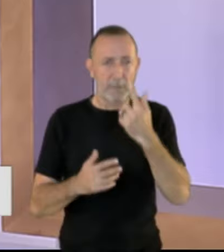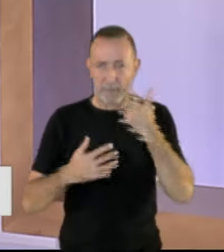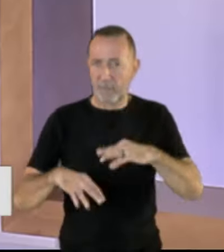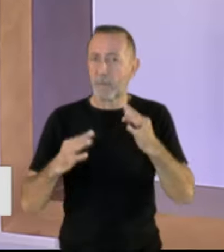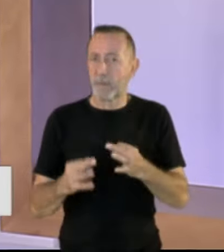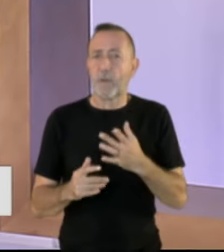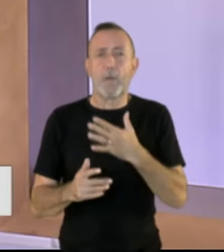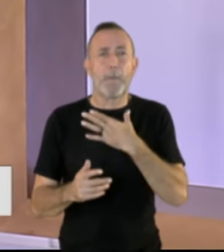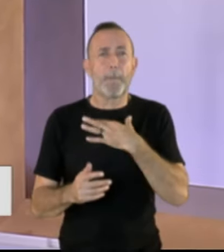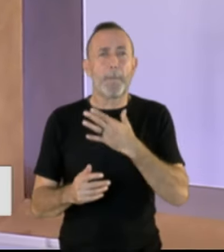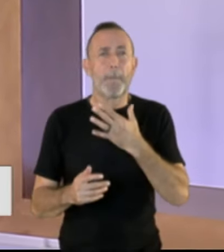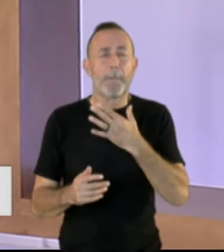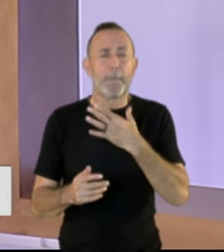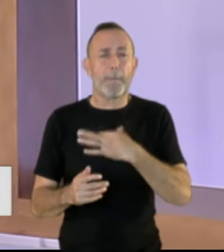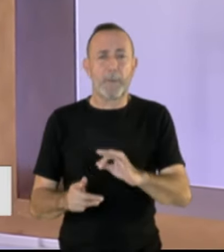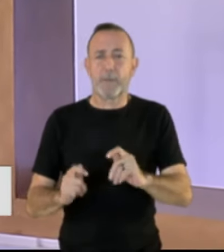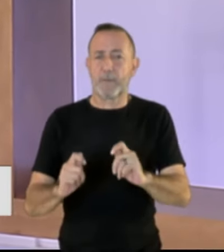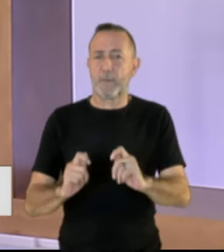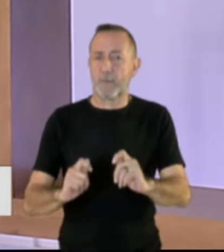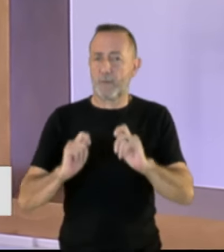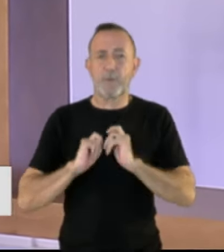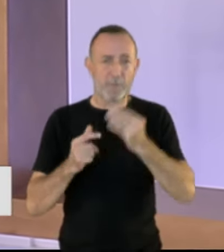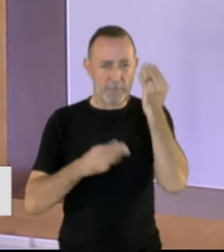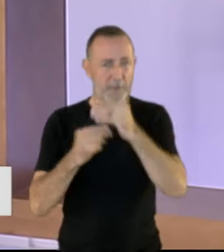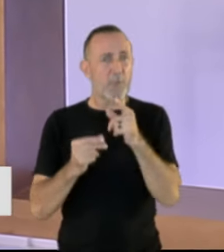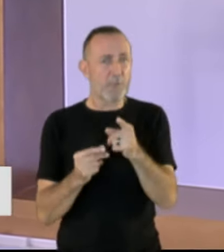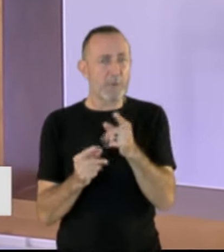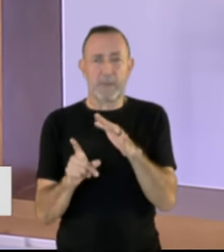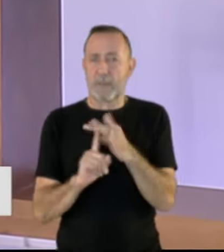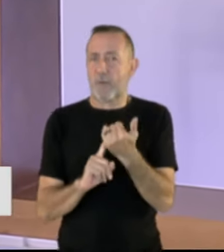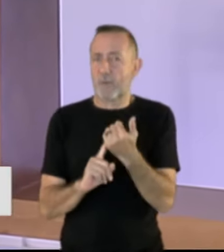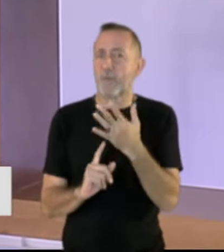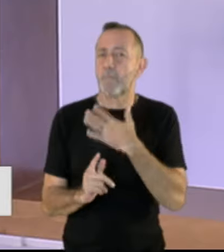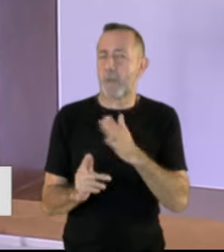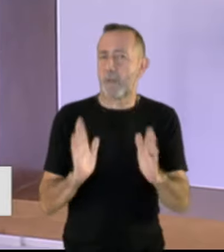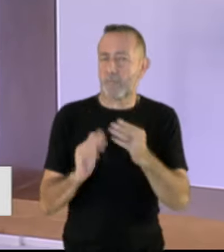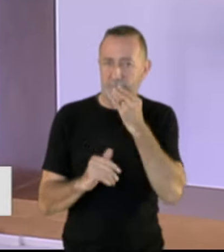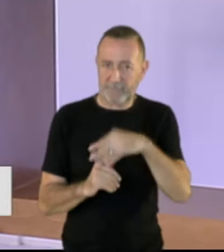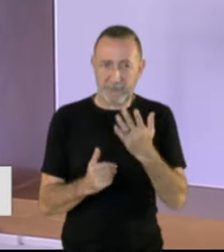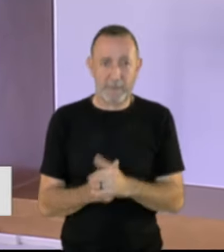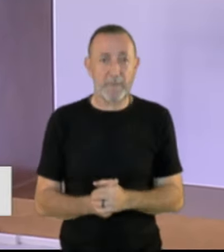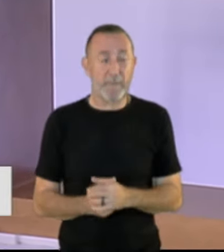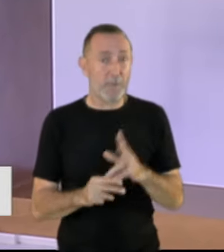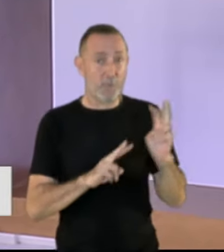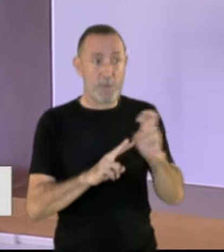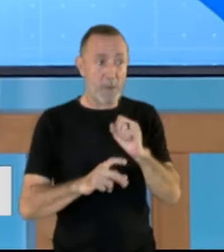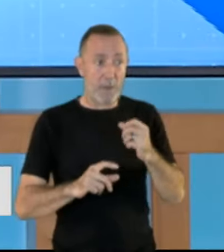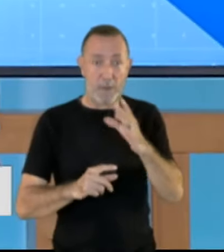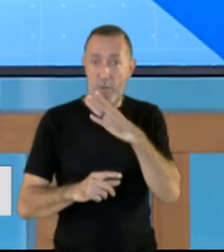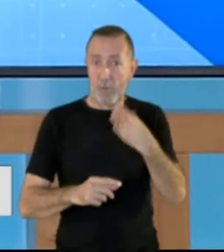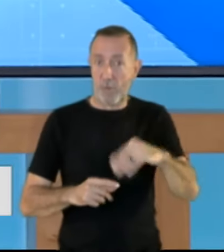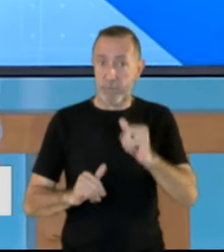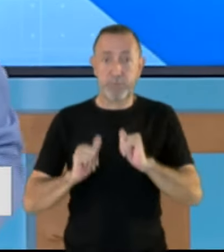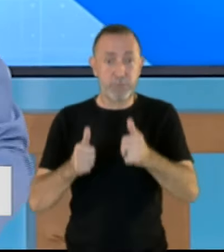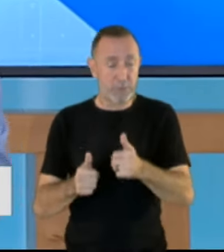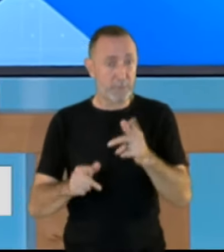y créeme que es una canción que te pone a bailar desde el primer momento en esas nuevas generaciones que se van incorporando también Hablamos de la perspectiva de género